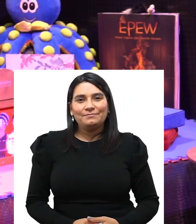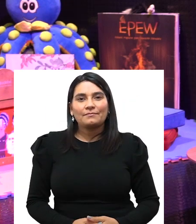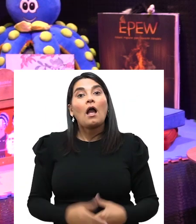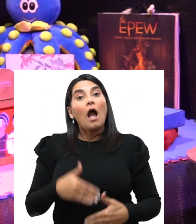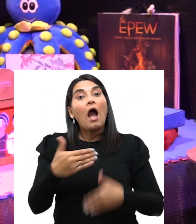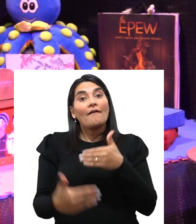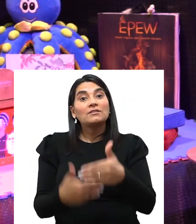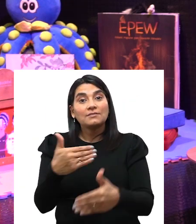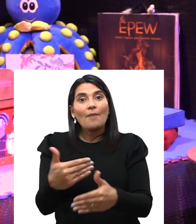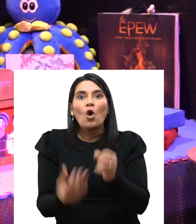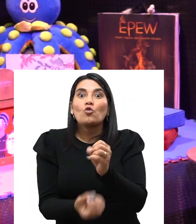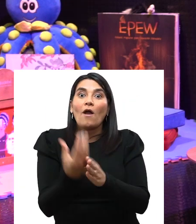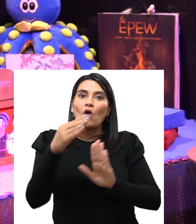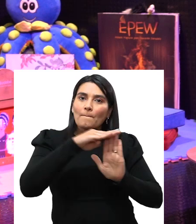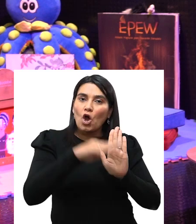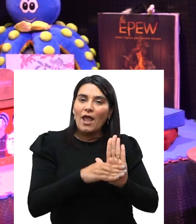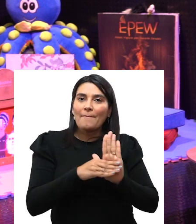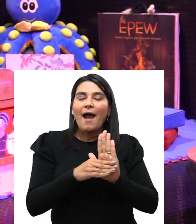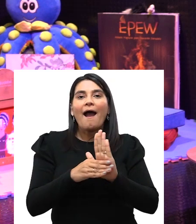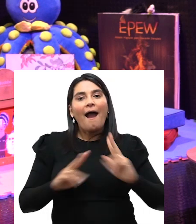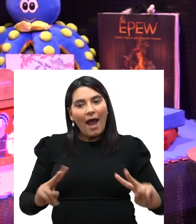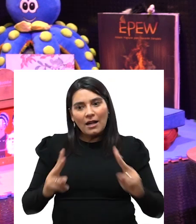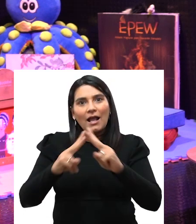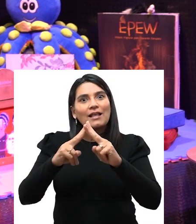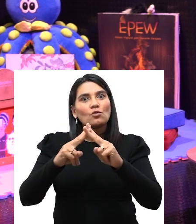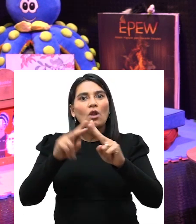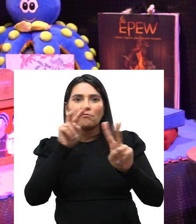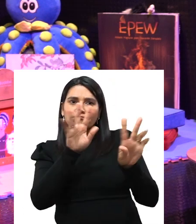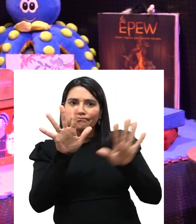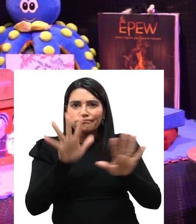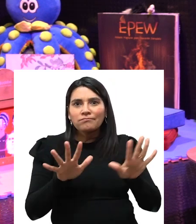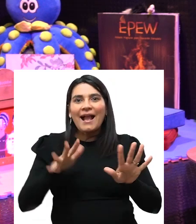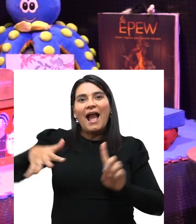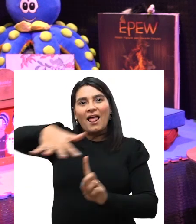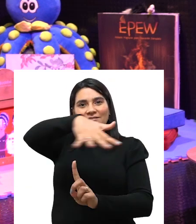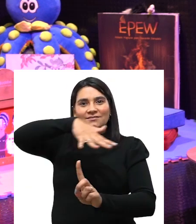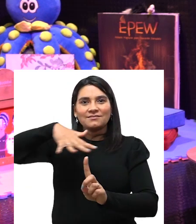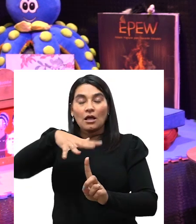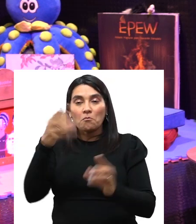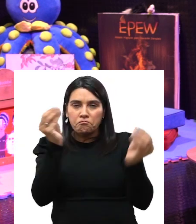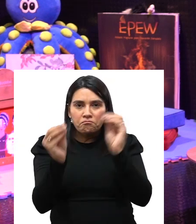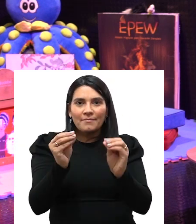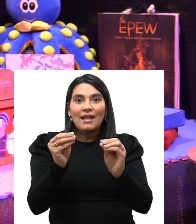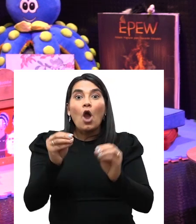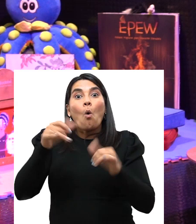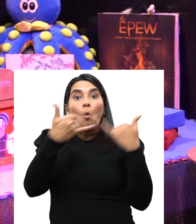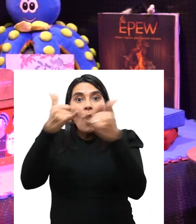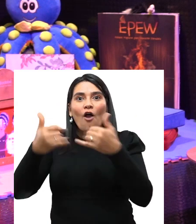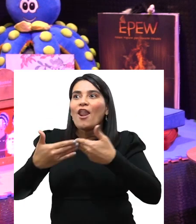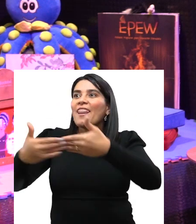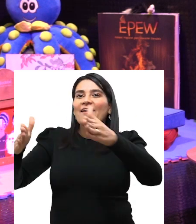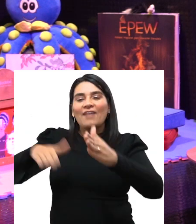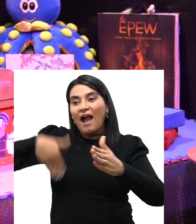Avanzamos en el nuevo programa arquitectónico con características de pertinencia territorial, espacios de juego al aire libre, infraestructura como